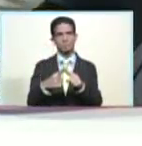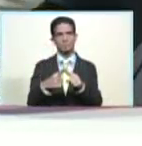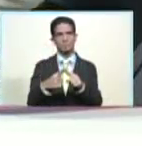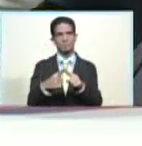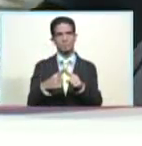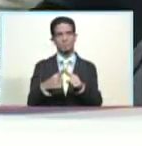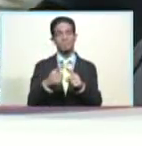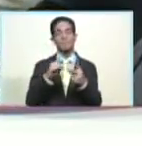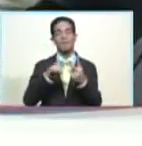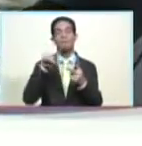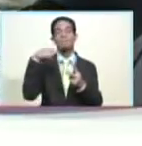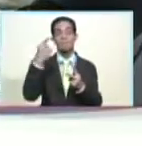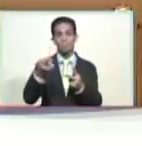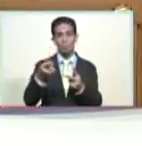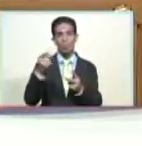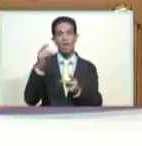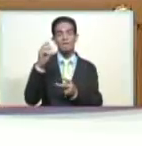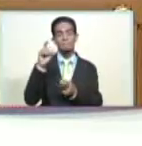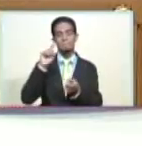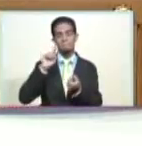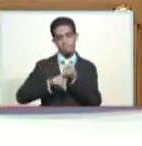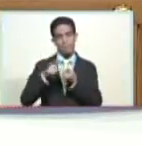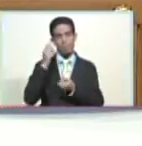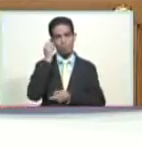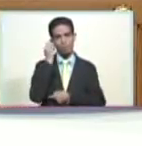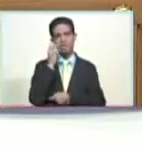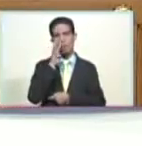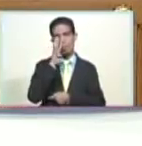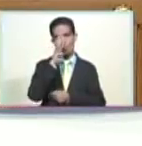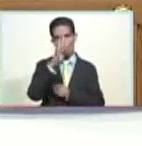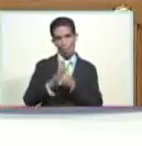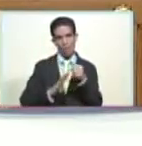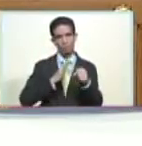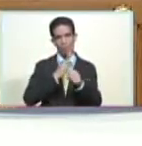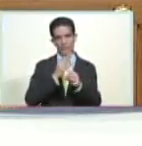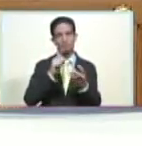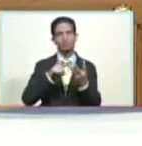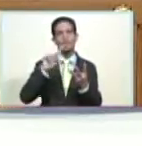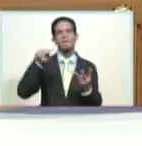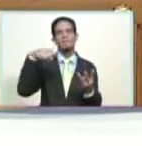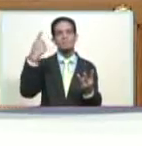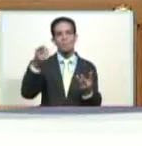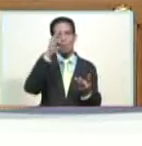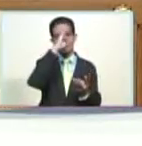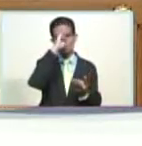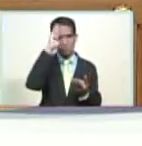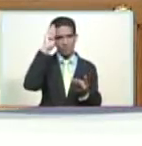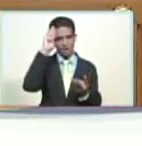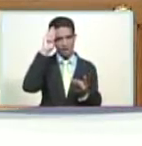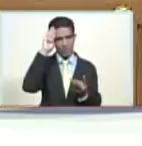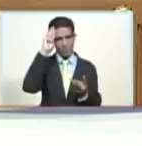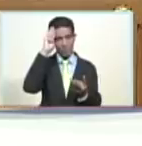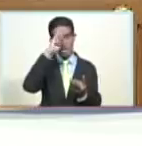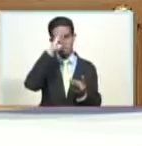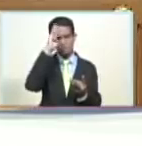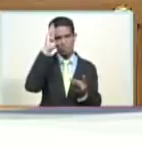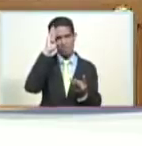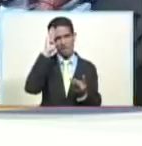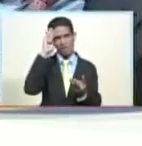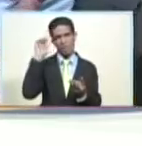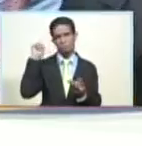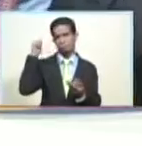y Cilia después tuvo 4 años y medio, después vino Diosdado. Y entre nosotros, Diosdado vino como 15